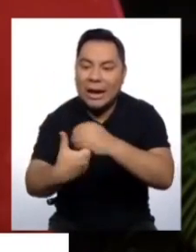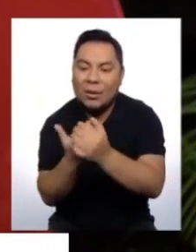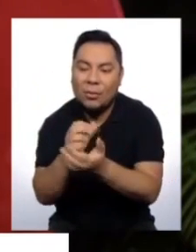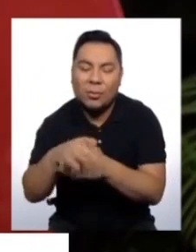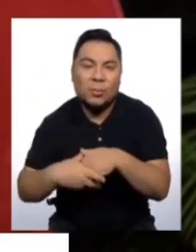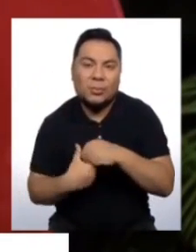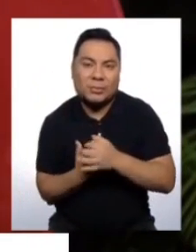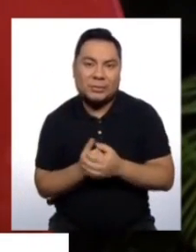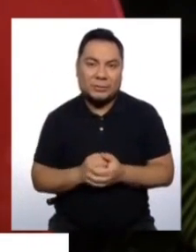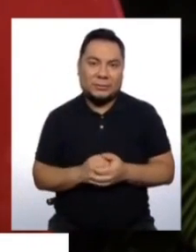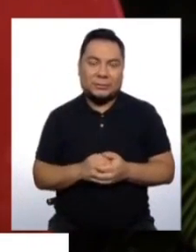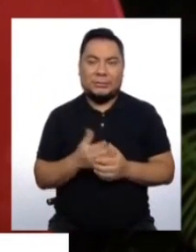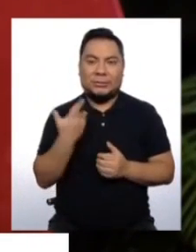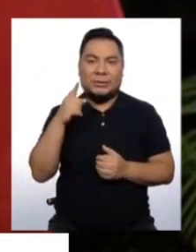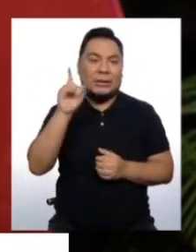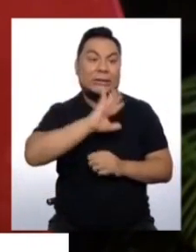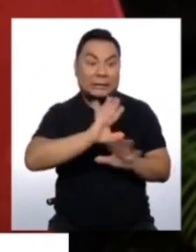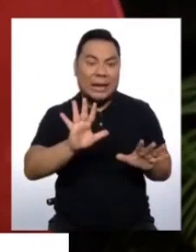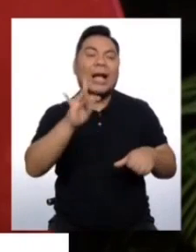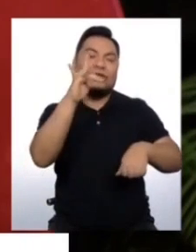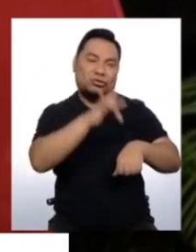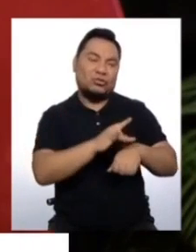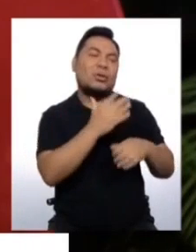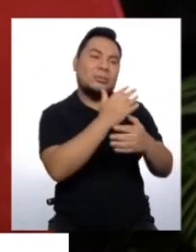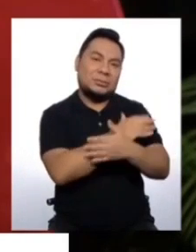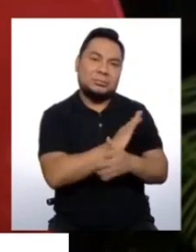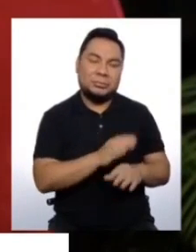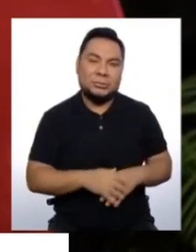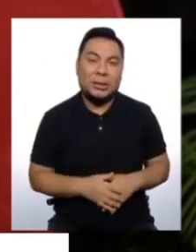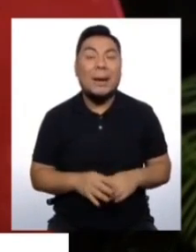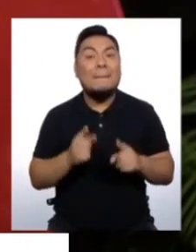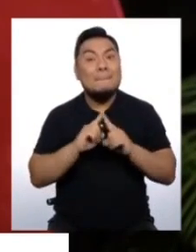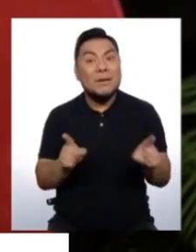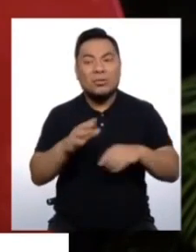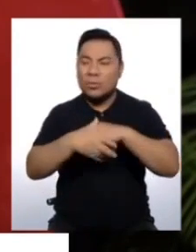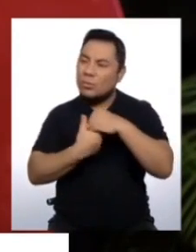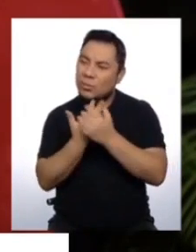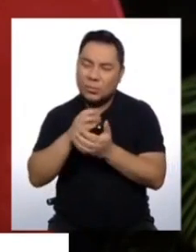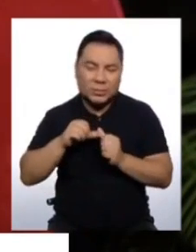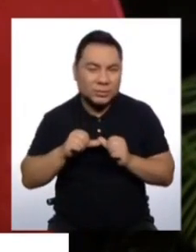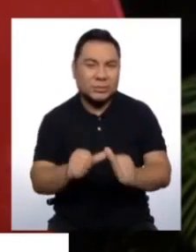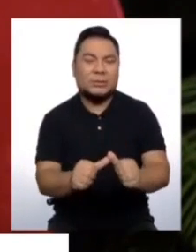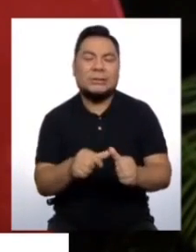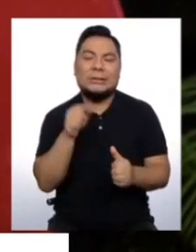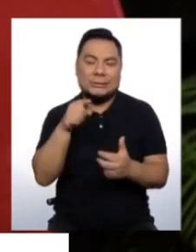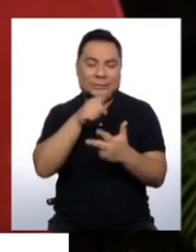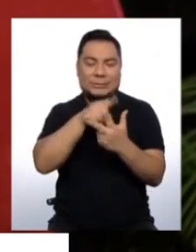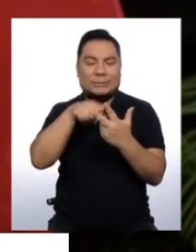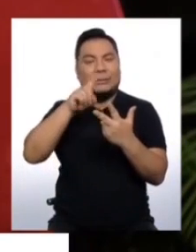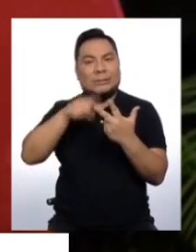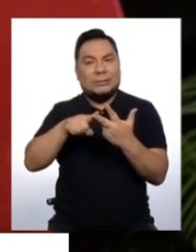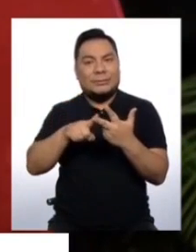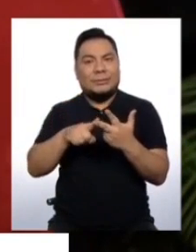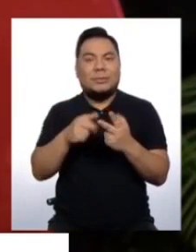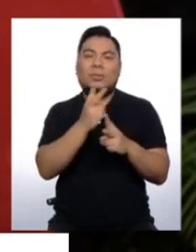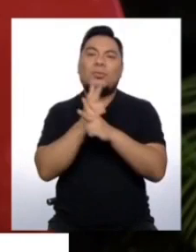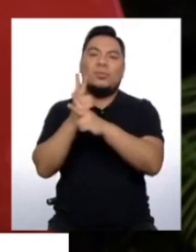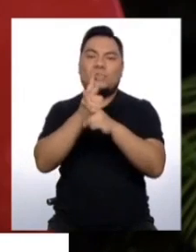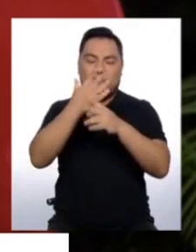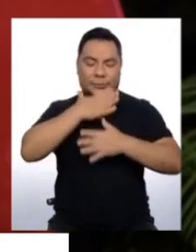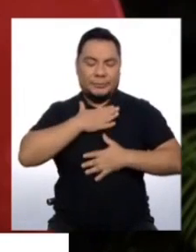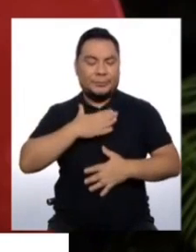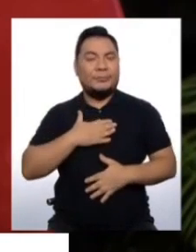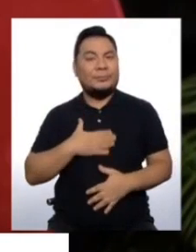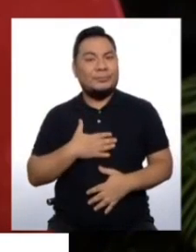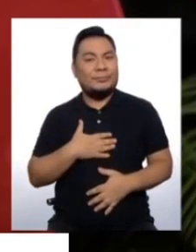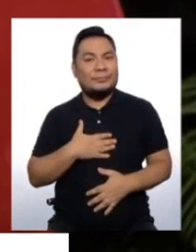jabón. Me limpio y aseguro. Entonces, de esta forma, cuido mi integridad.